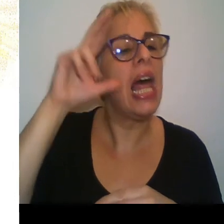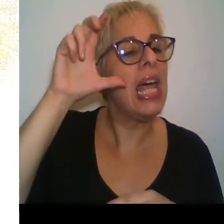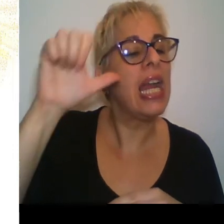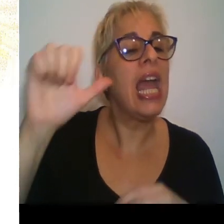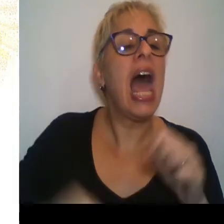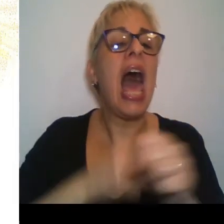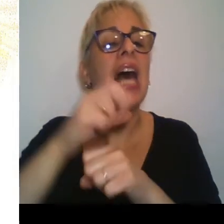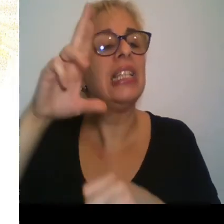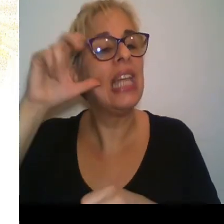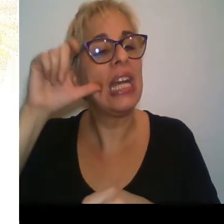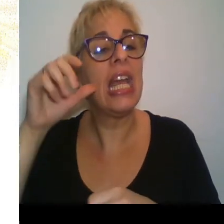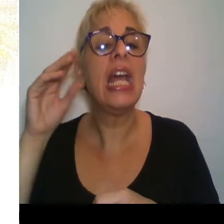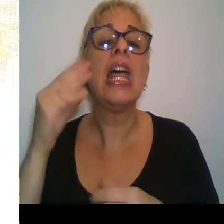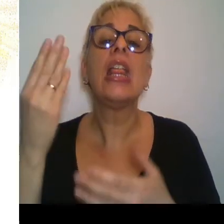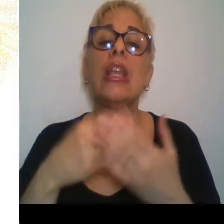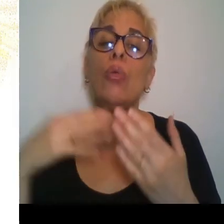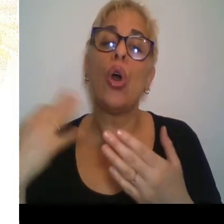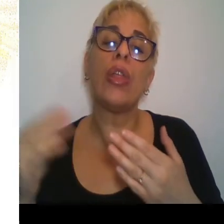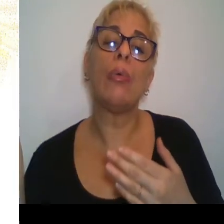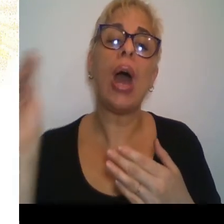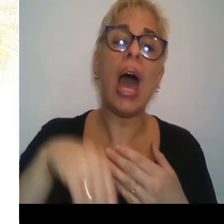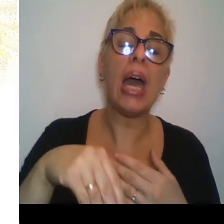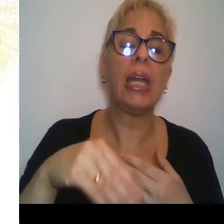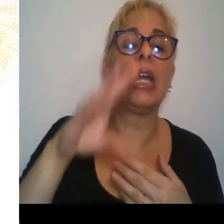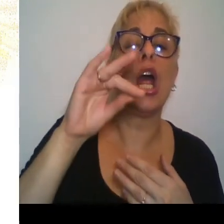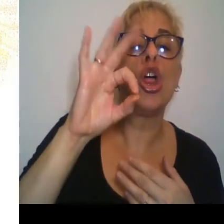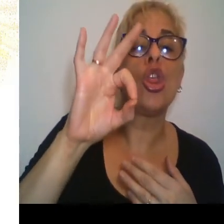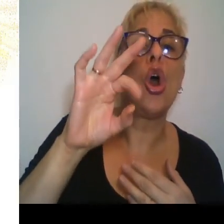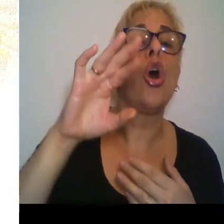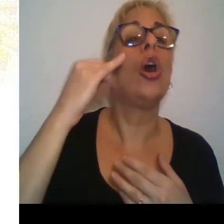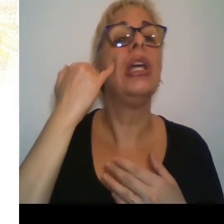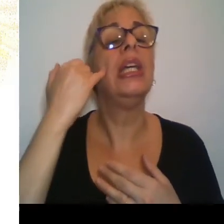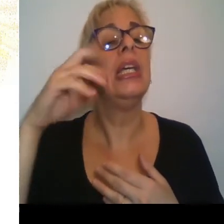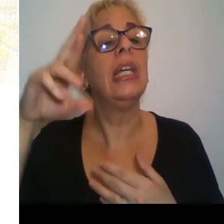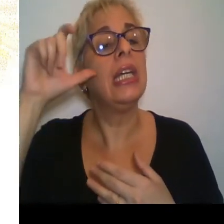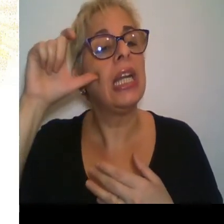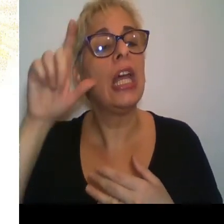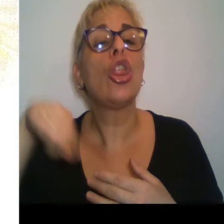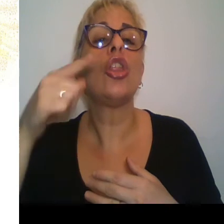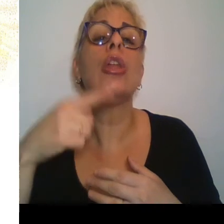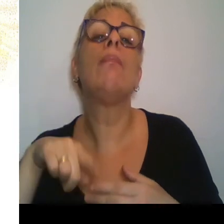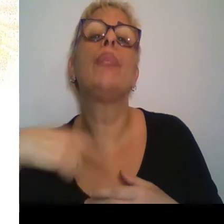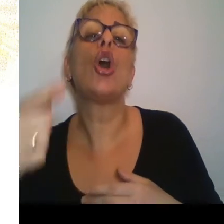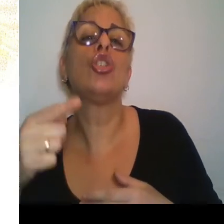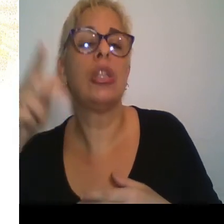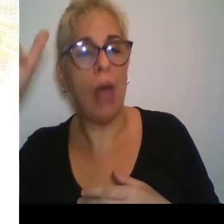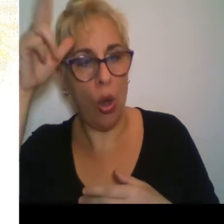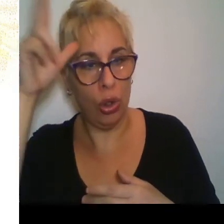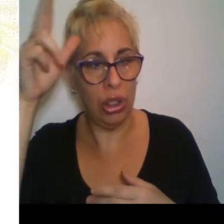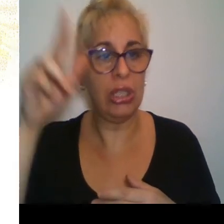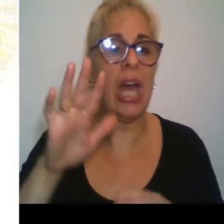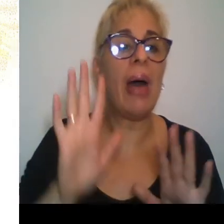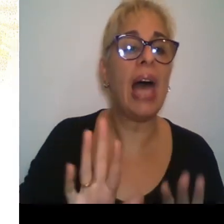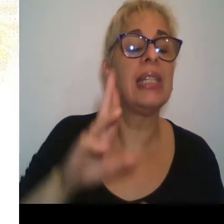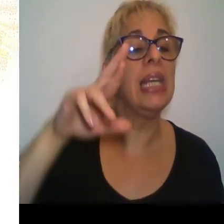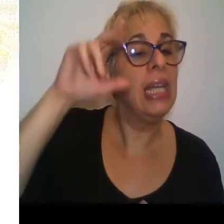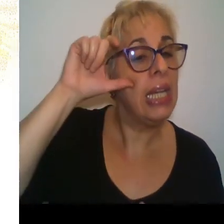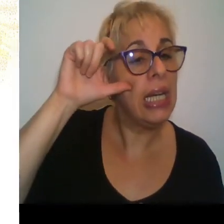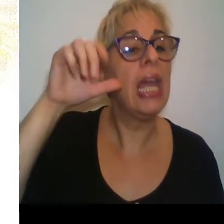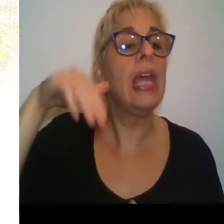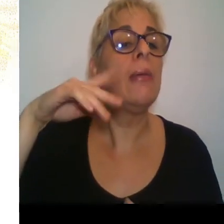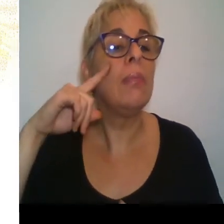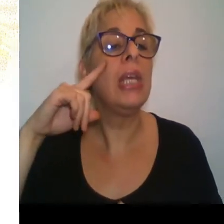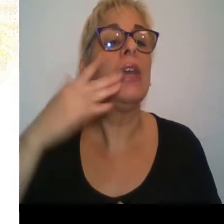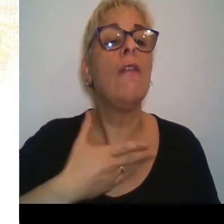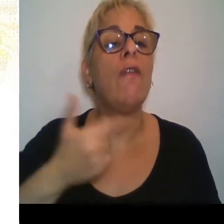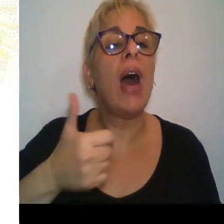dibujo el Do y el Re de la siguiente octava. De esta manera, si me queda Re, Mi, Fa sostenido, Sol,